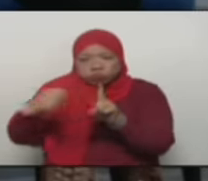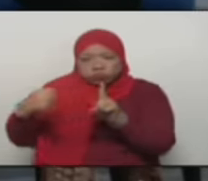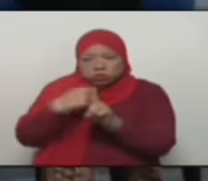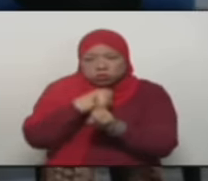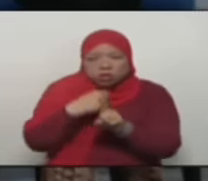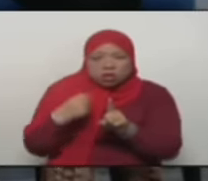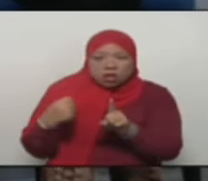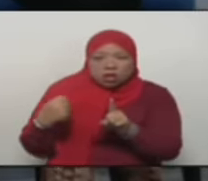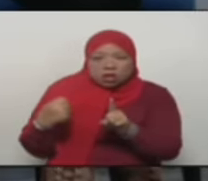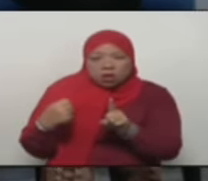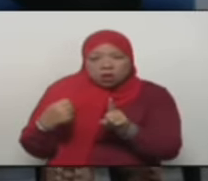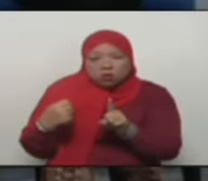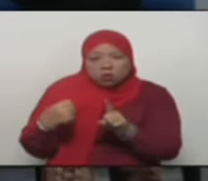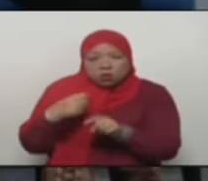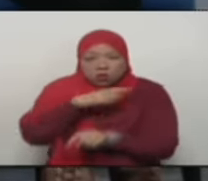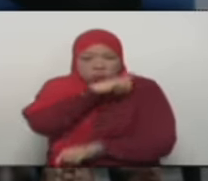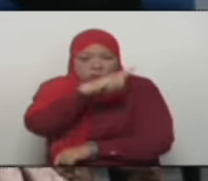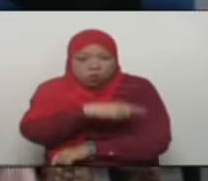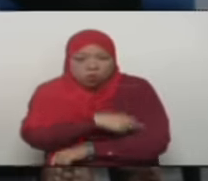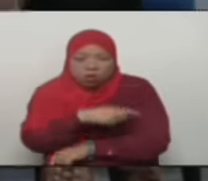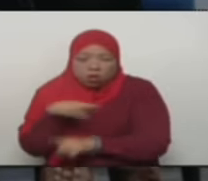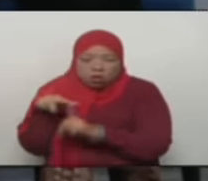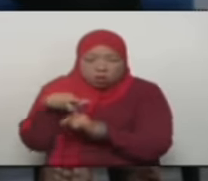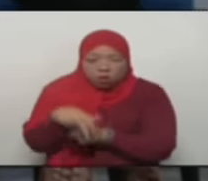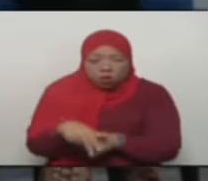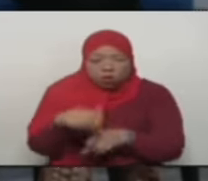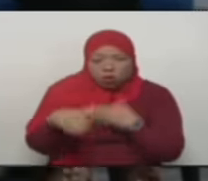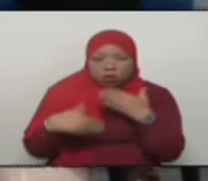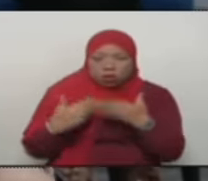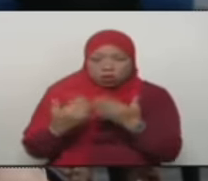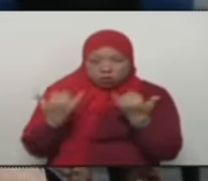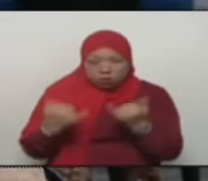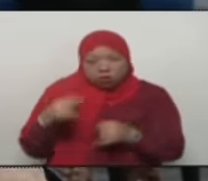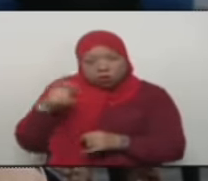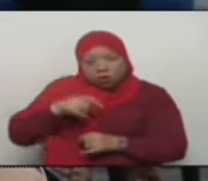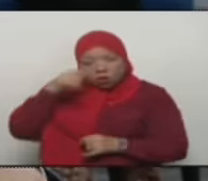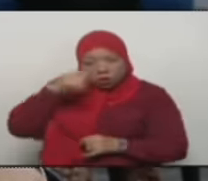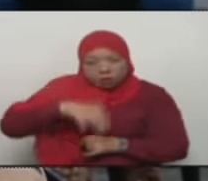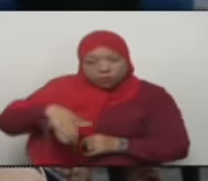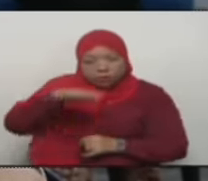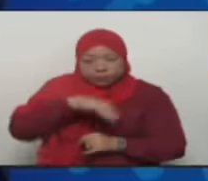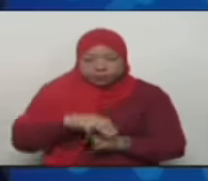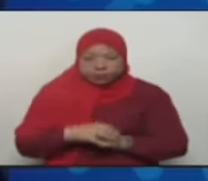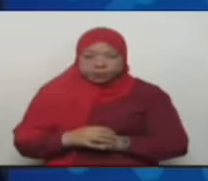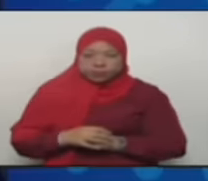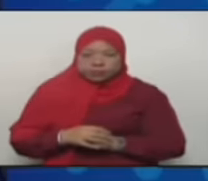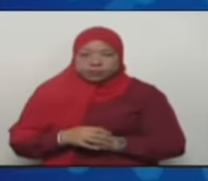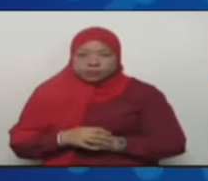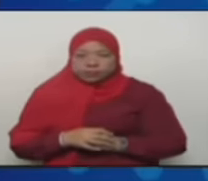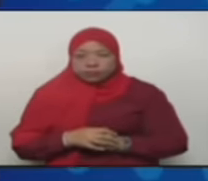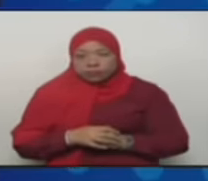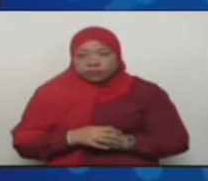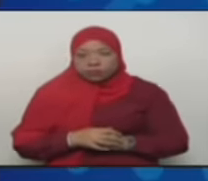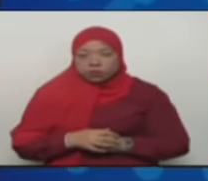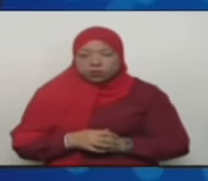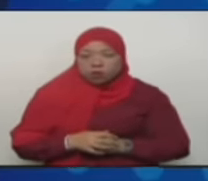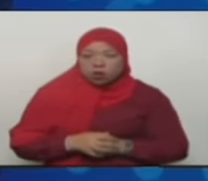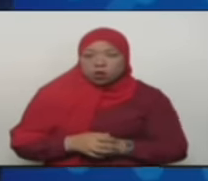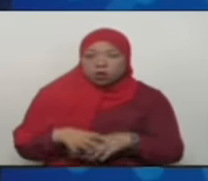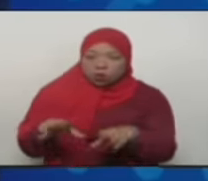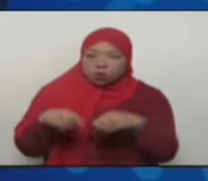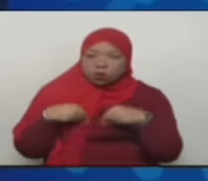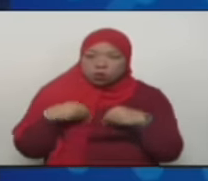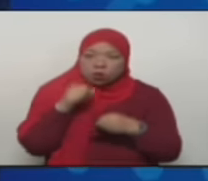deseo de subvertir todo, y ahí es donde se instala la tesis fascista. Primera, ¿por qué no aceptaste